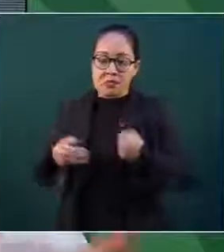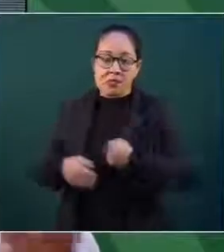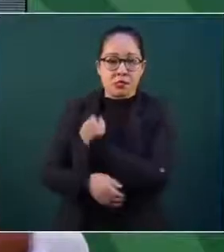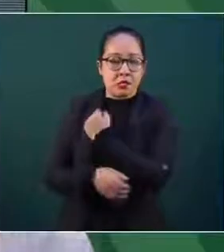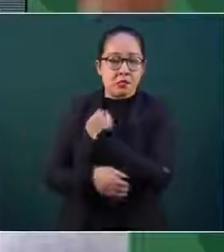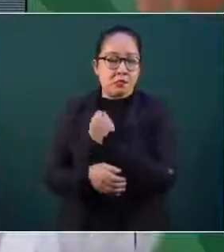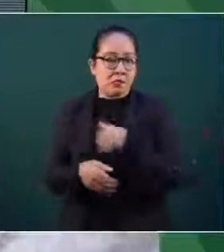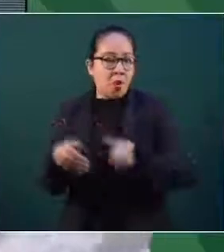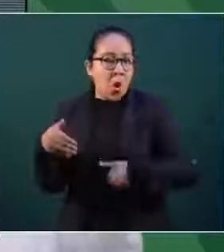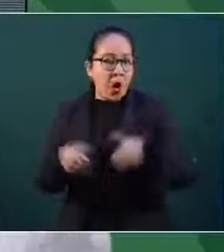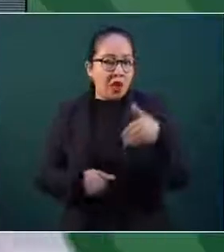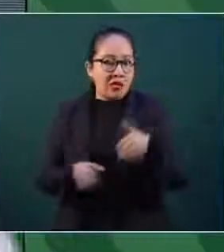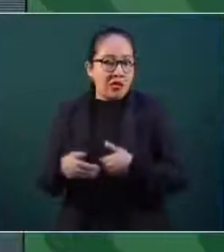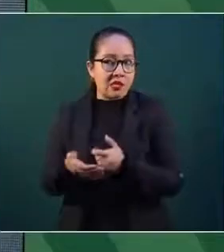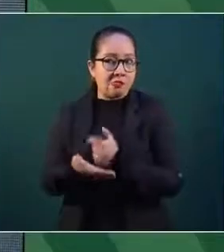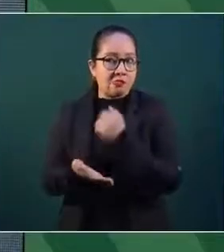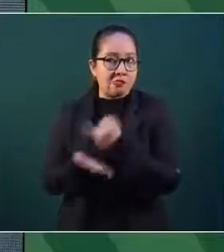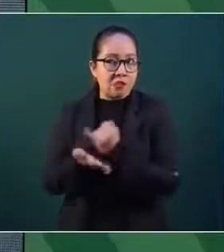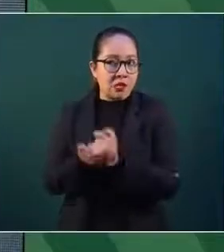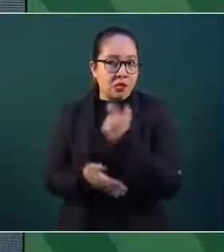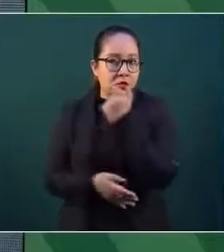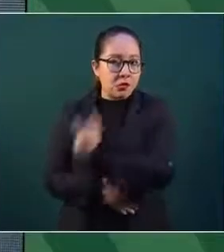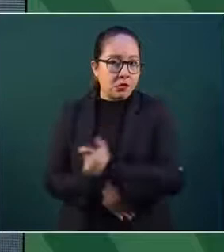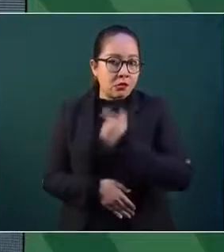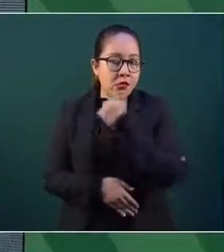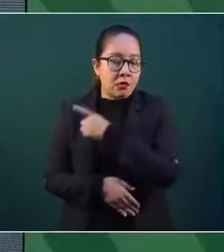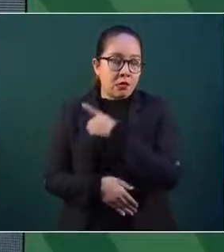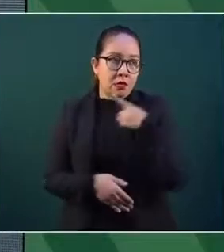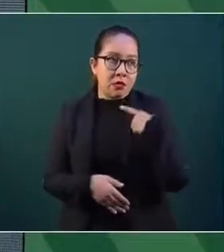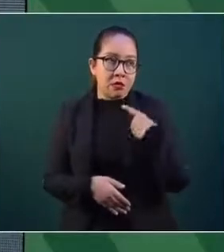pagar impuestos y no pagaban,